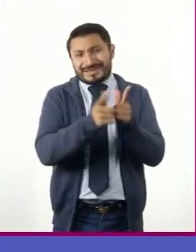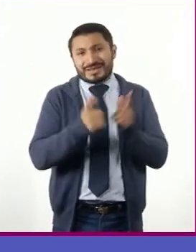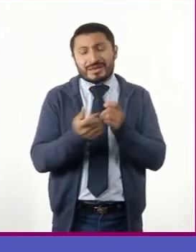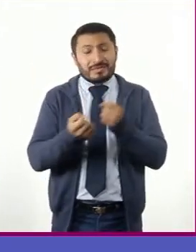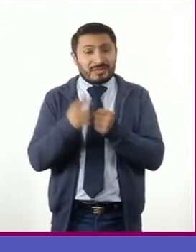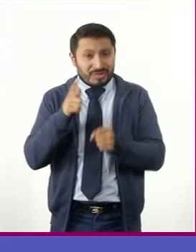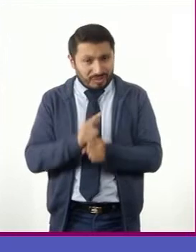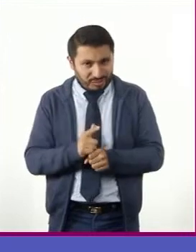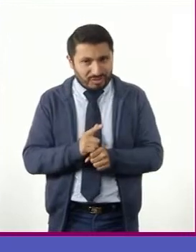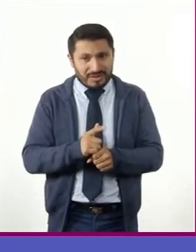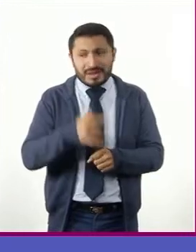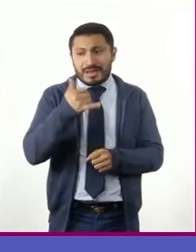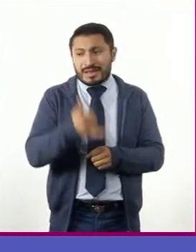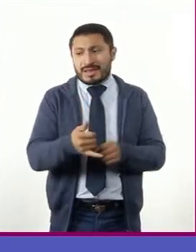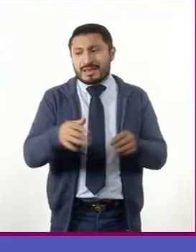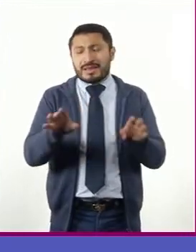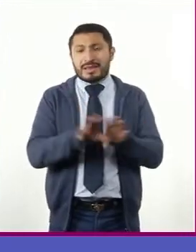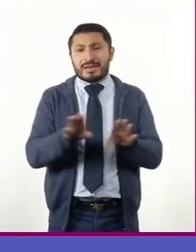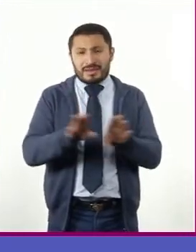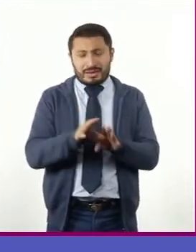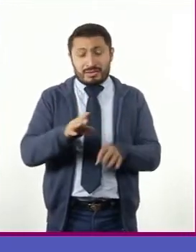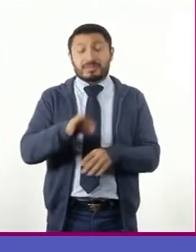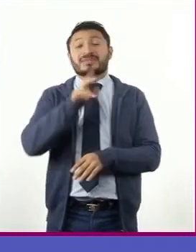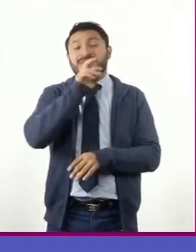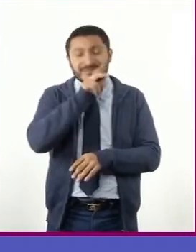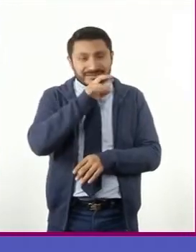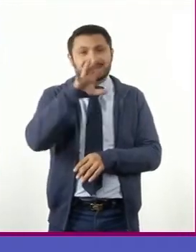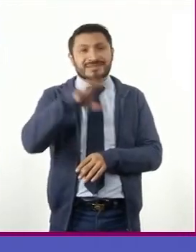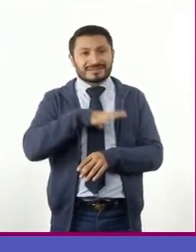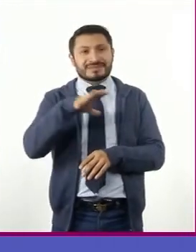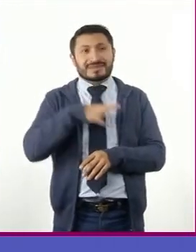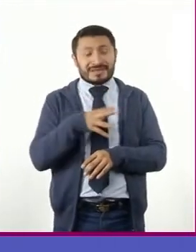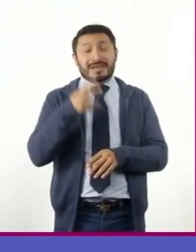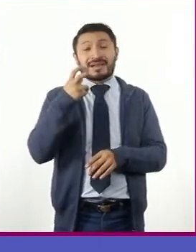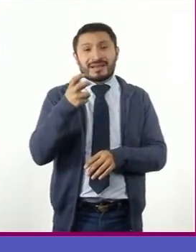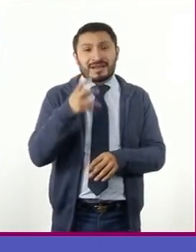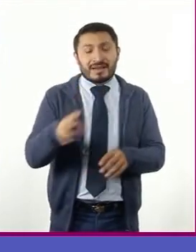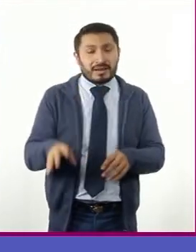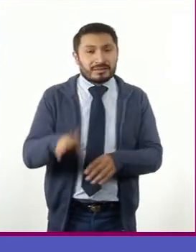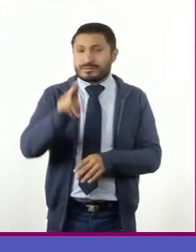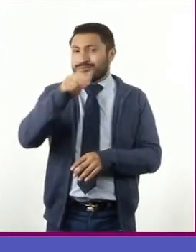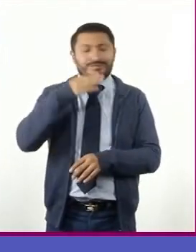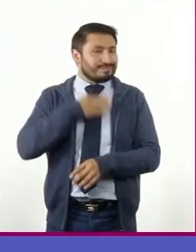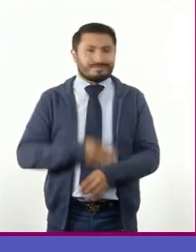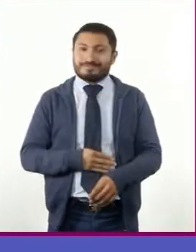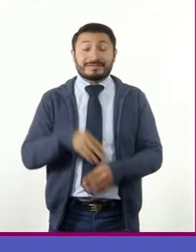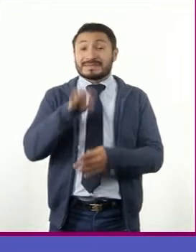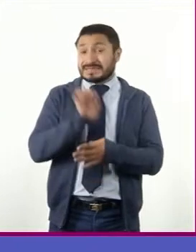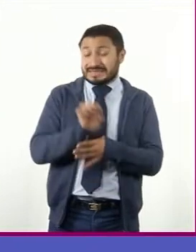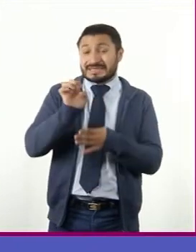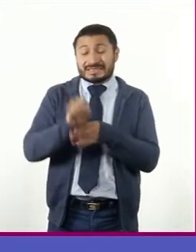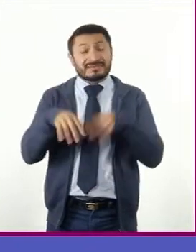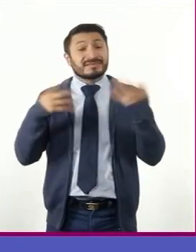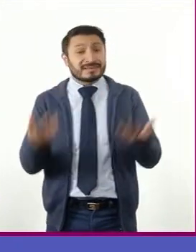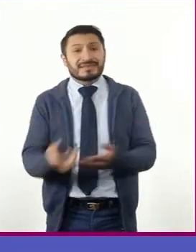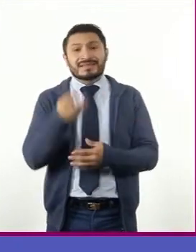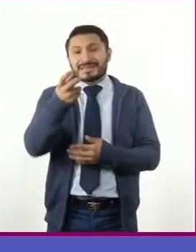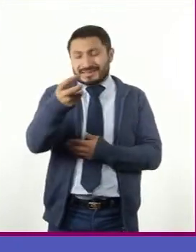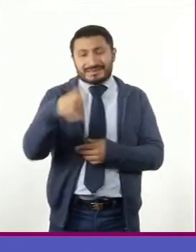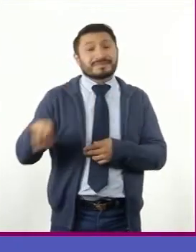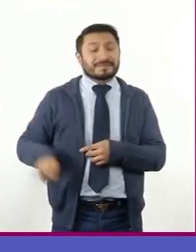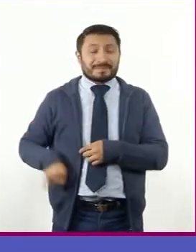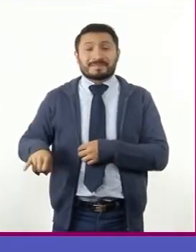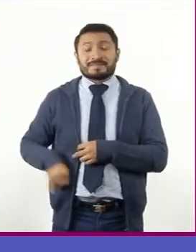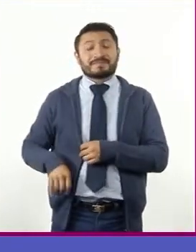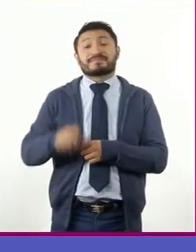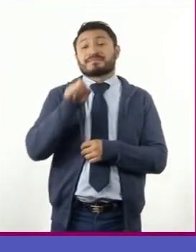sociales y cómo hay una preocupación por la injusticia. Entonces, esto lo vemos ahí. También, por ejemplo,